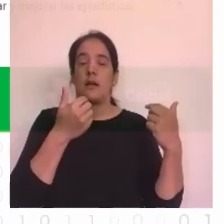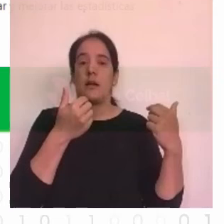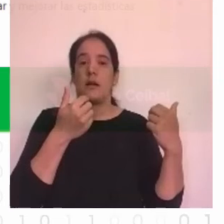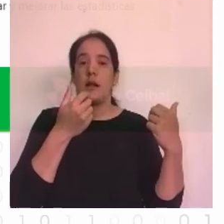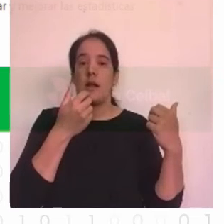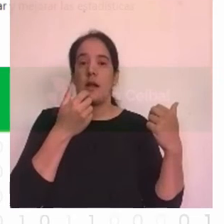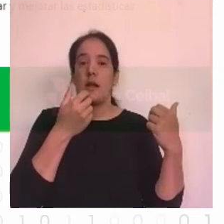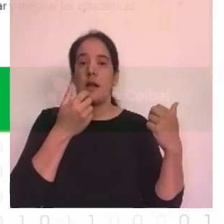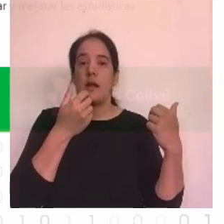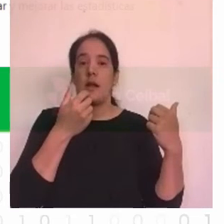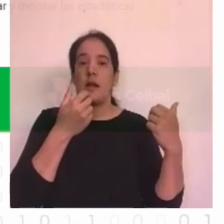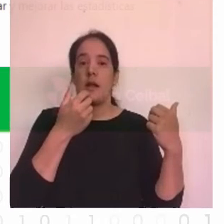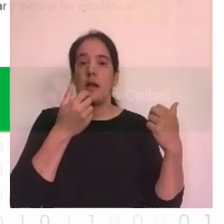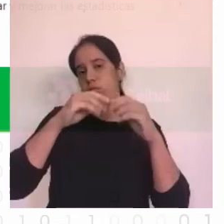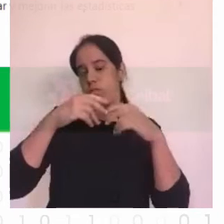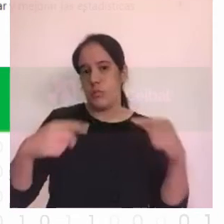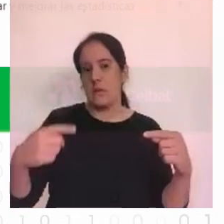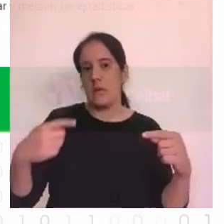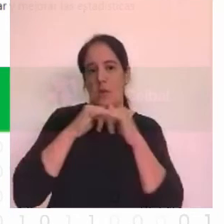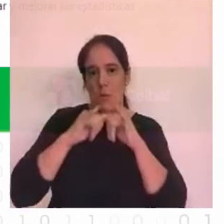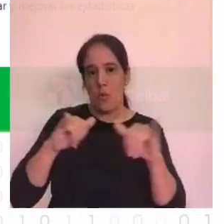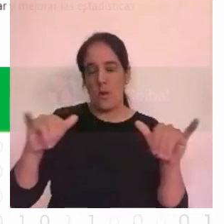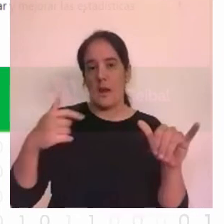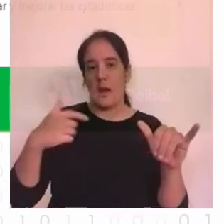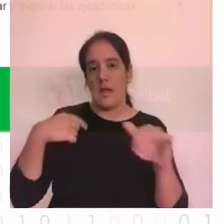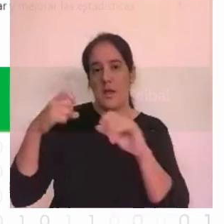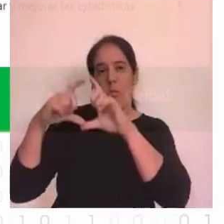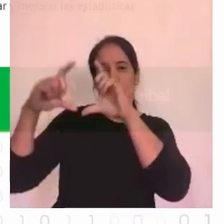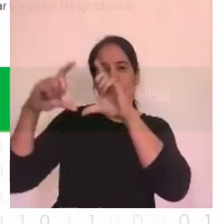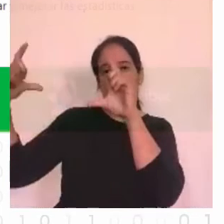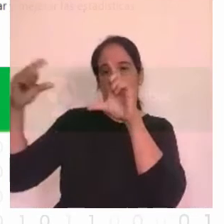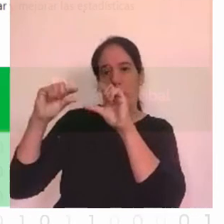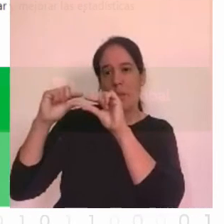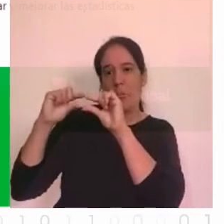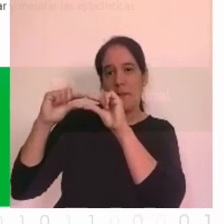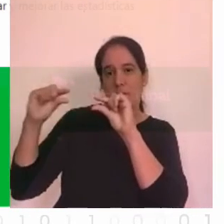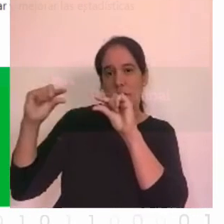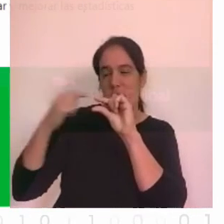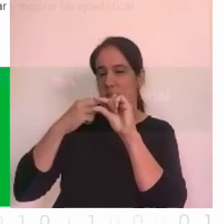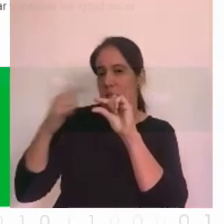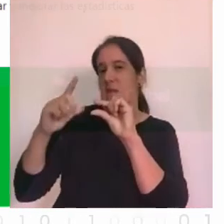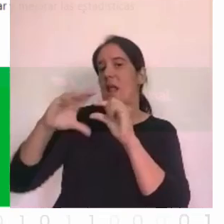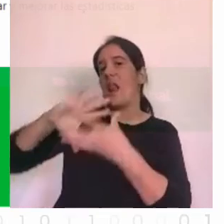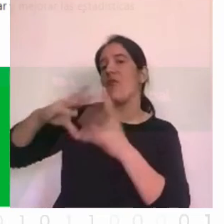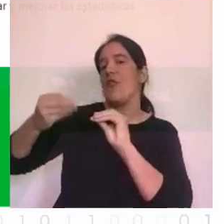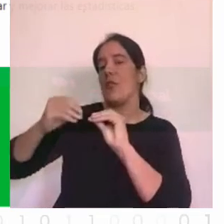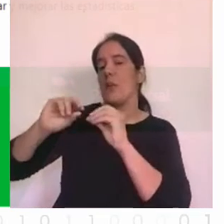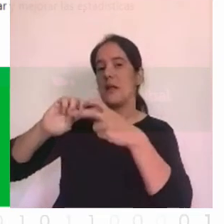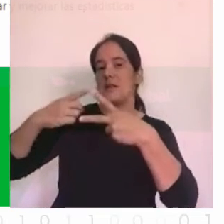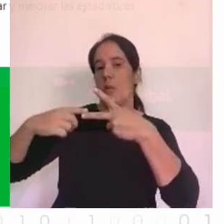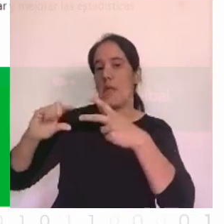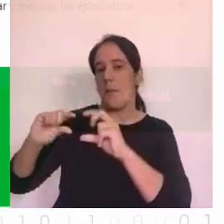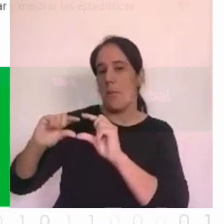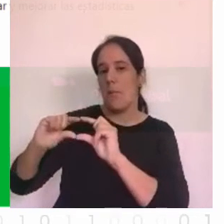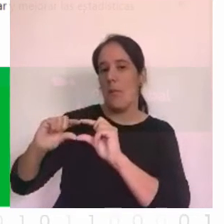vamos a publicar. Acá hay una pestaña inicial con el contexto y una segunda pestaña que se ve acá con una